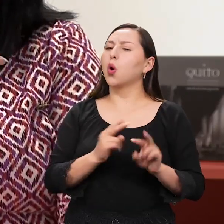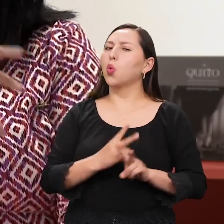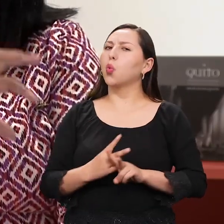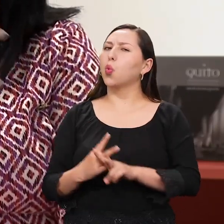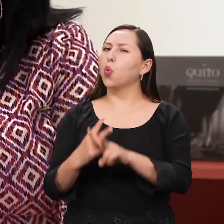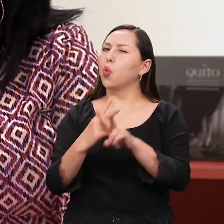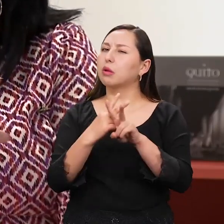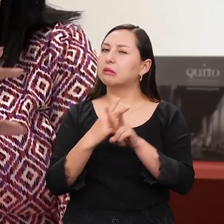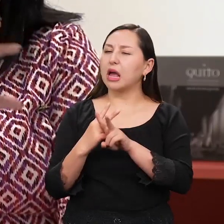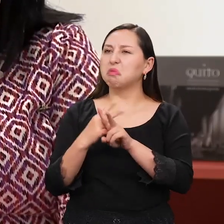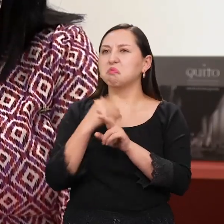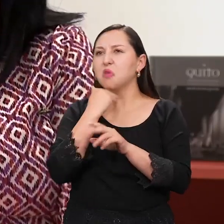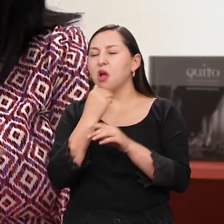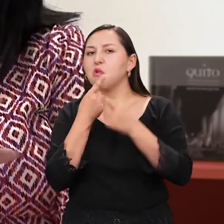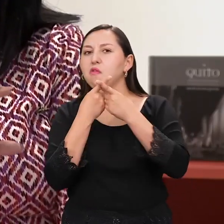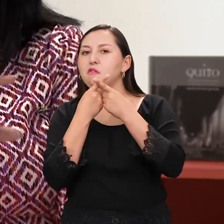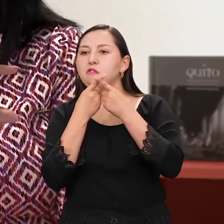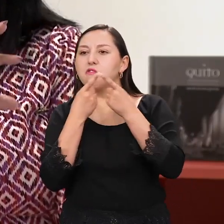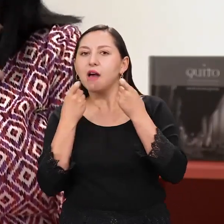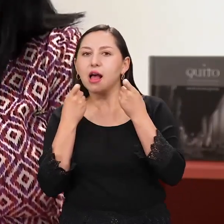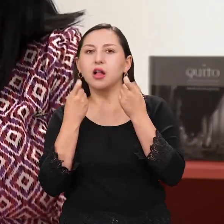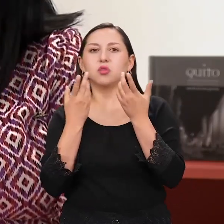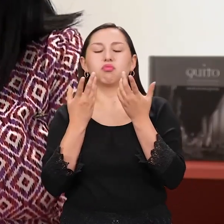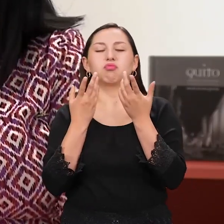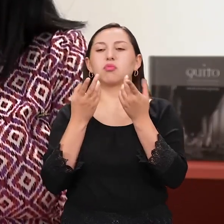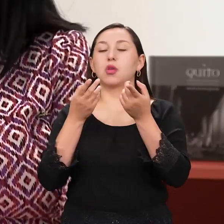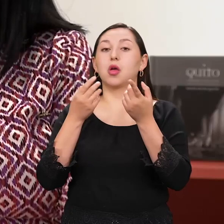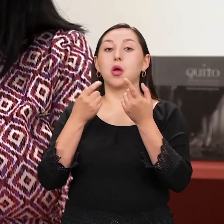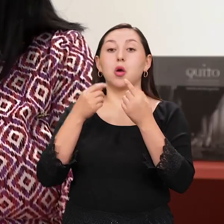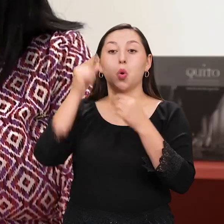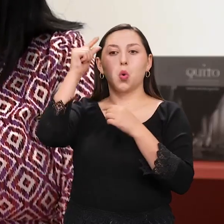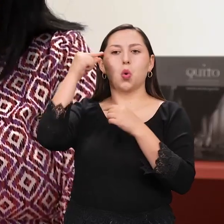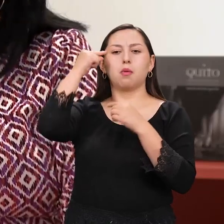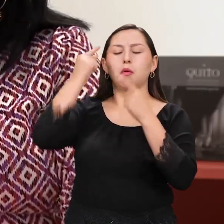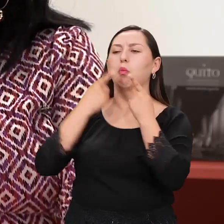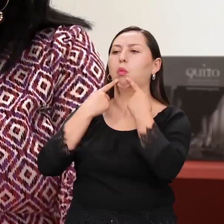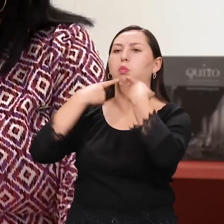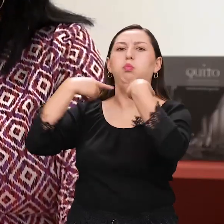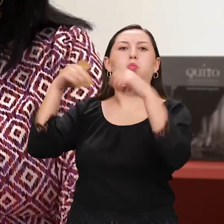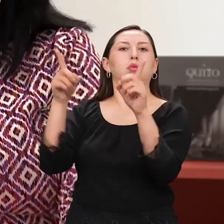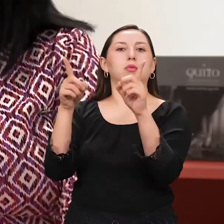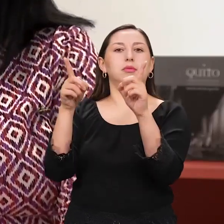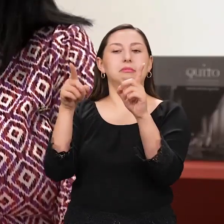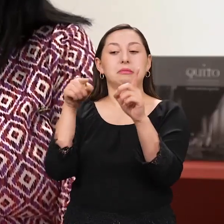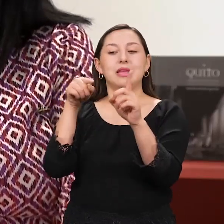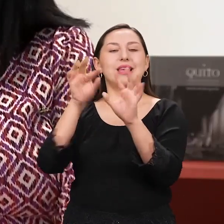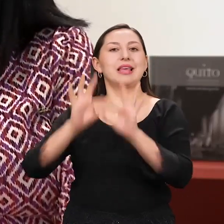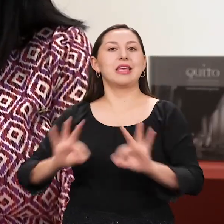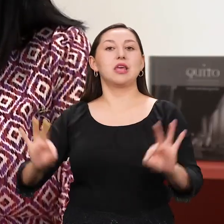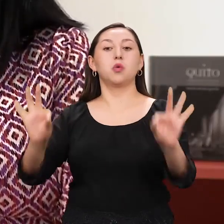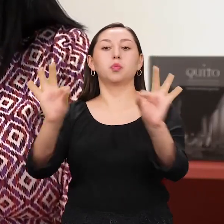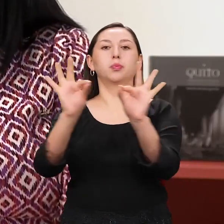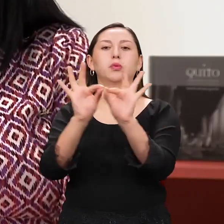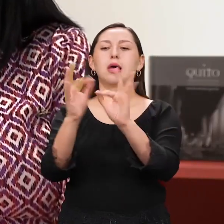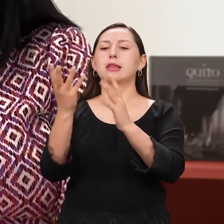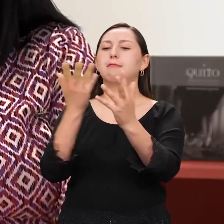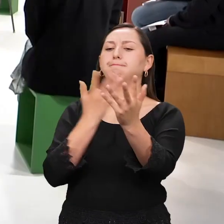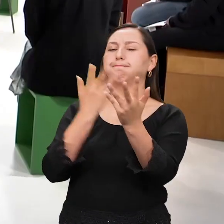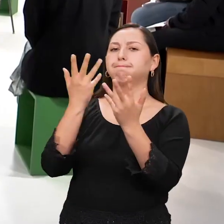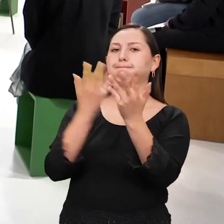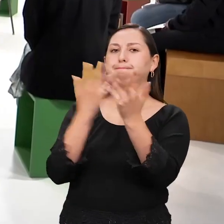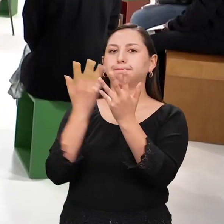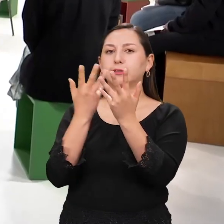discursos eminentemente felicistas o tecnofílicos que nos dicen que estos son los únicos espacios de interacción